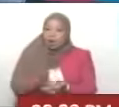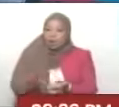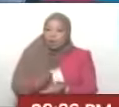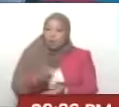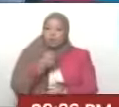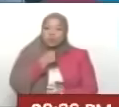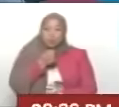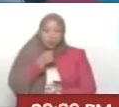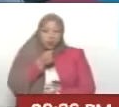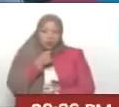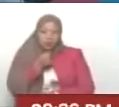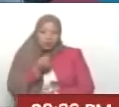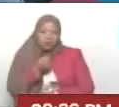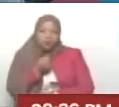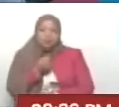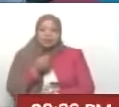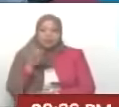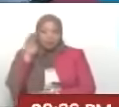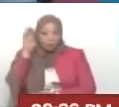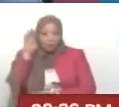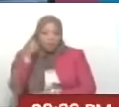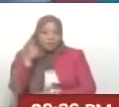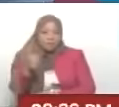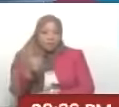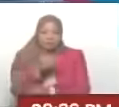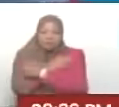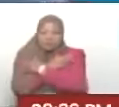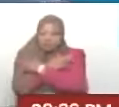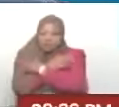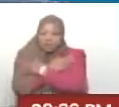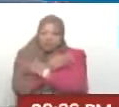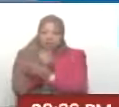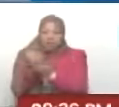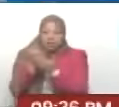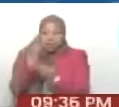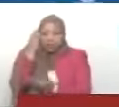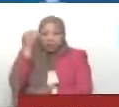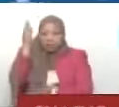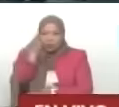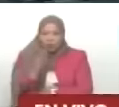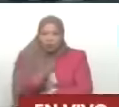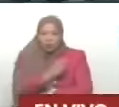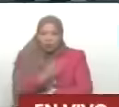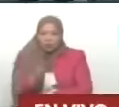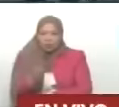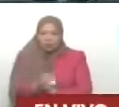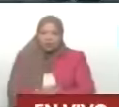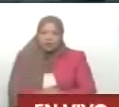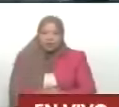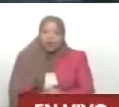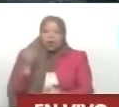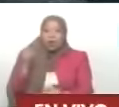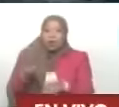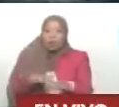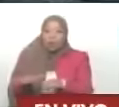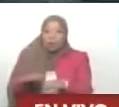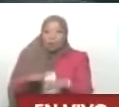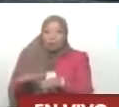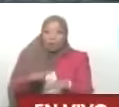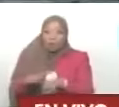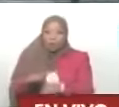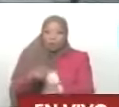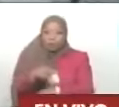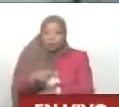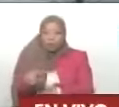carisma. Va a llegar lejos. Felicidades. Que Dios lo bendiga. Gracias. Y recoge en la tierra